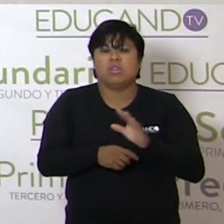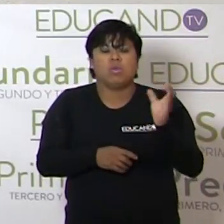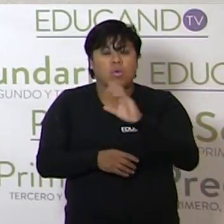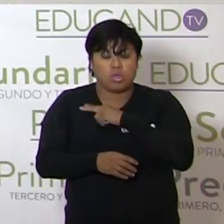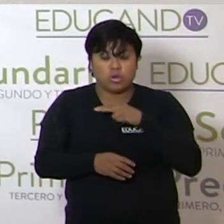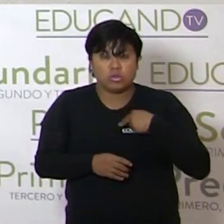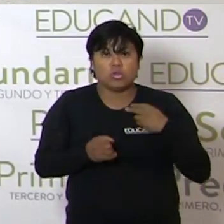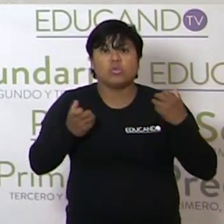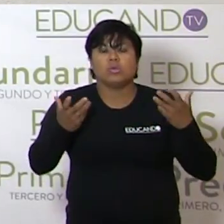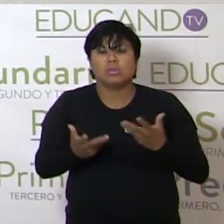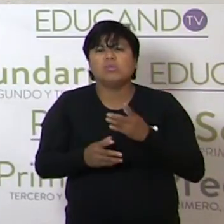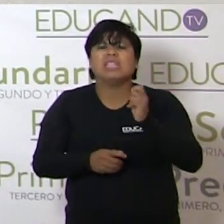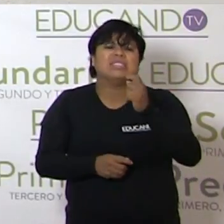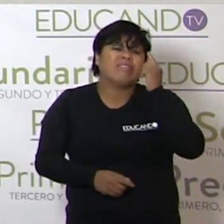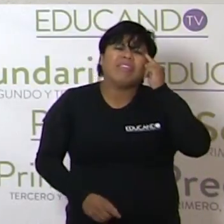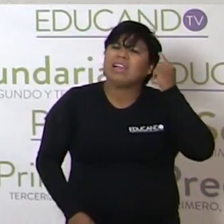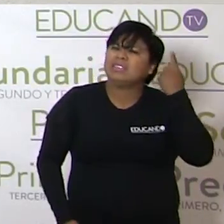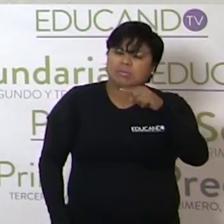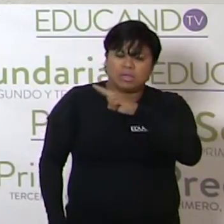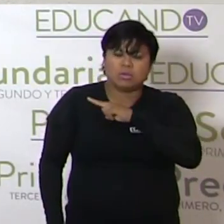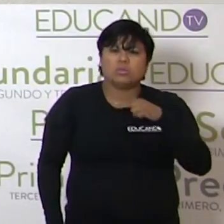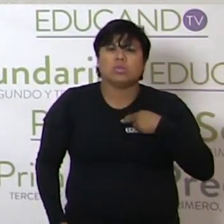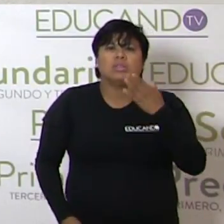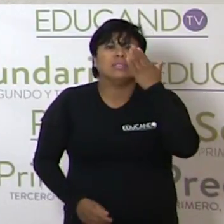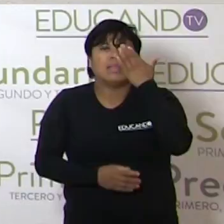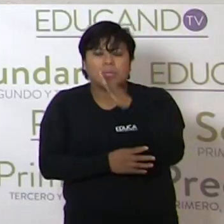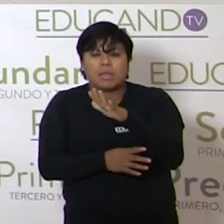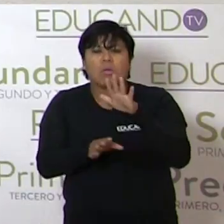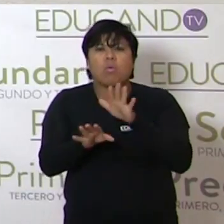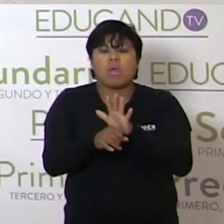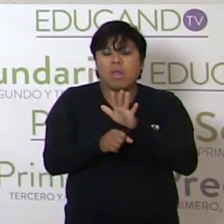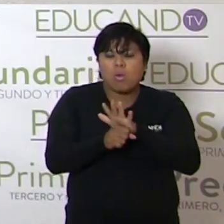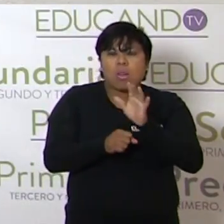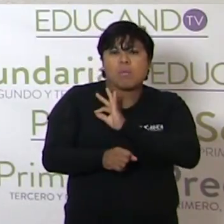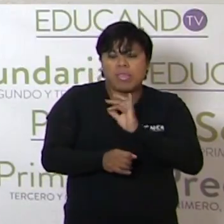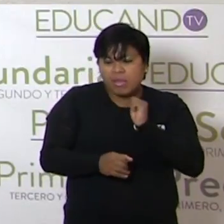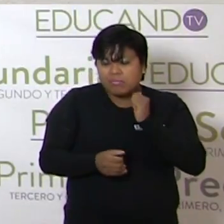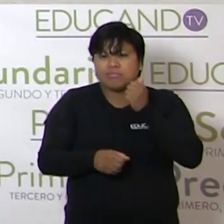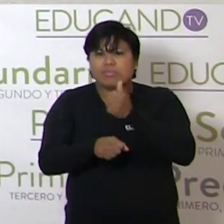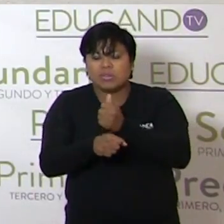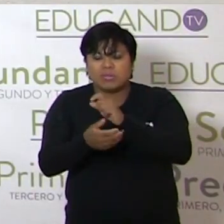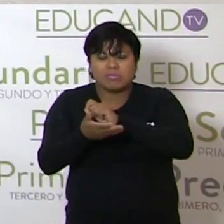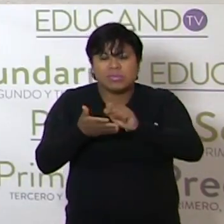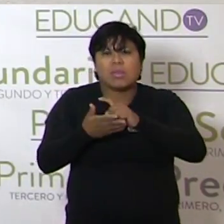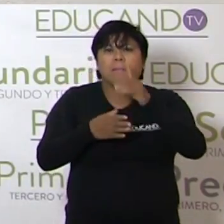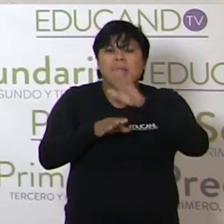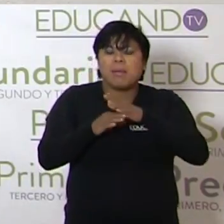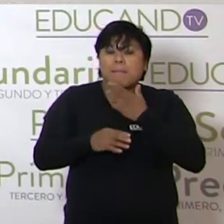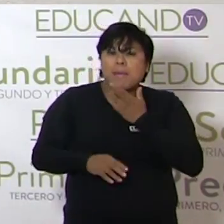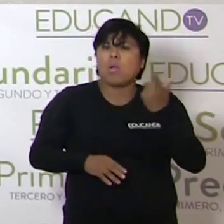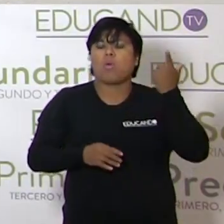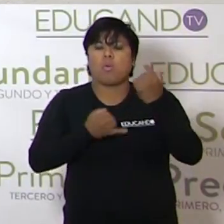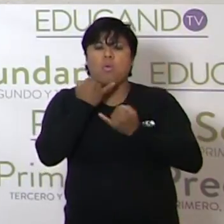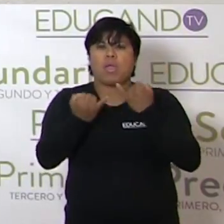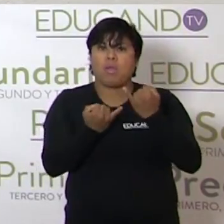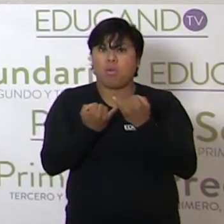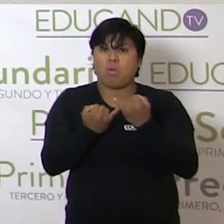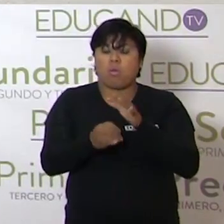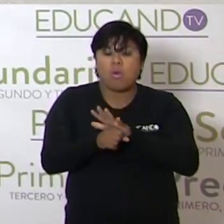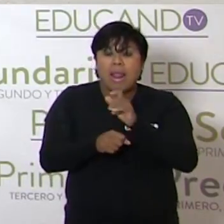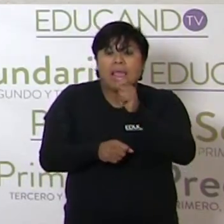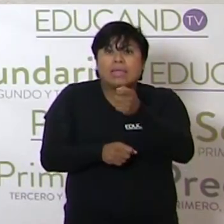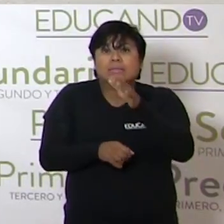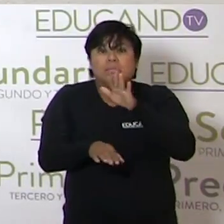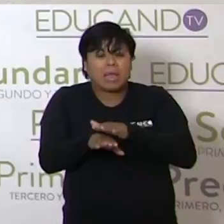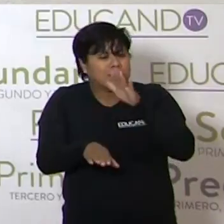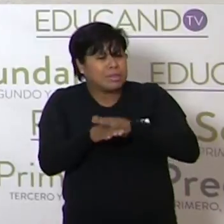hacemos, pues es muy fácil para nosotros saber qué aplicación o qué juego es el más descargado o es el que